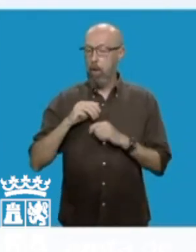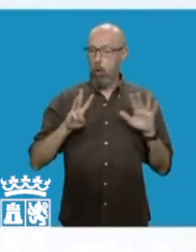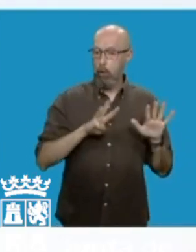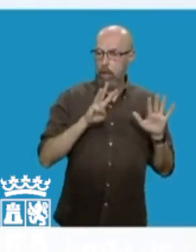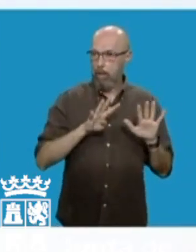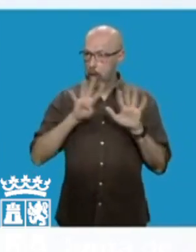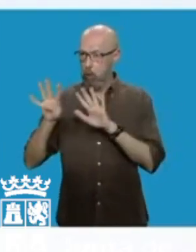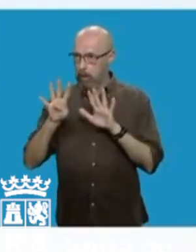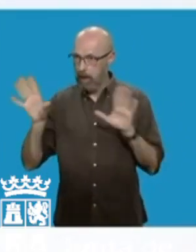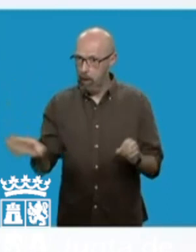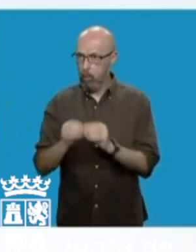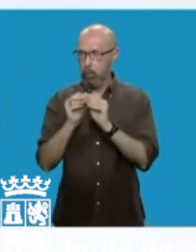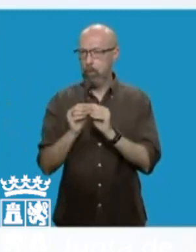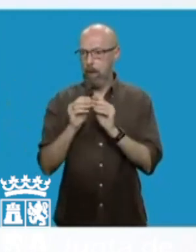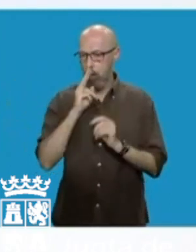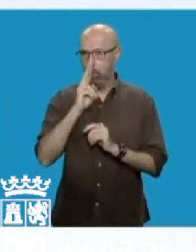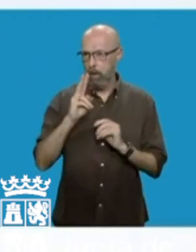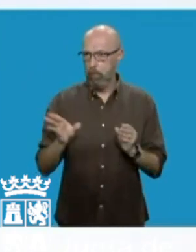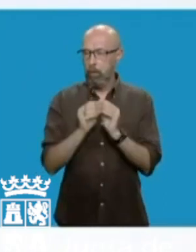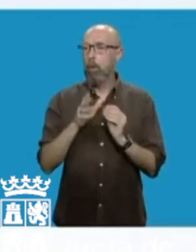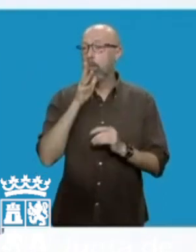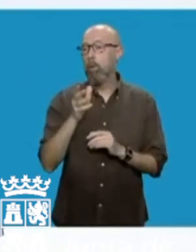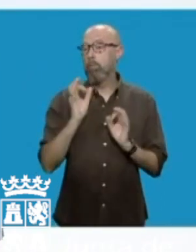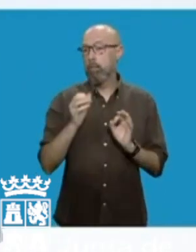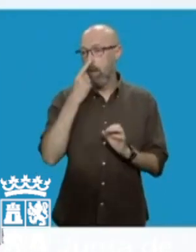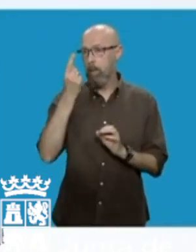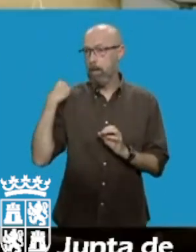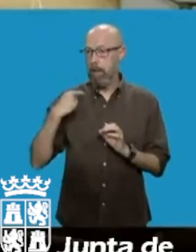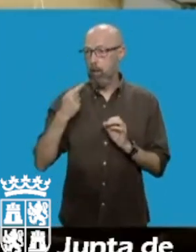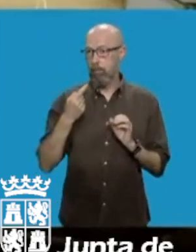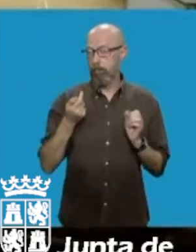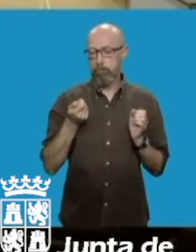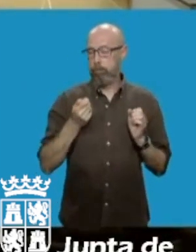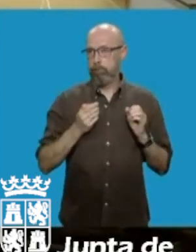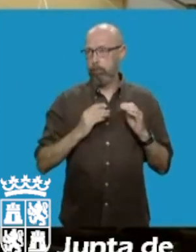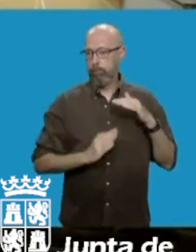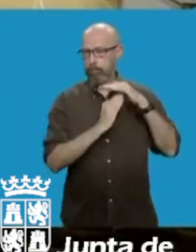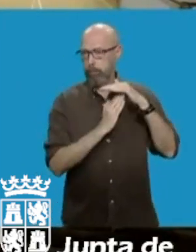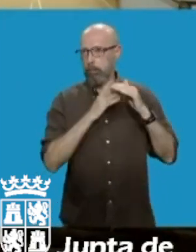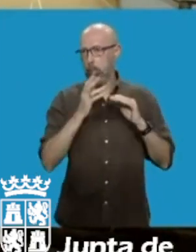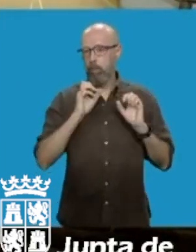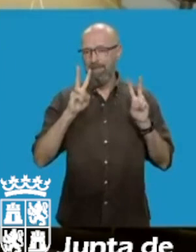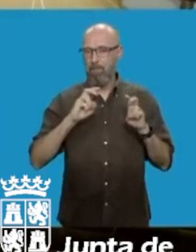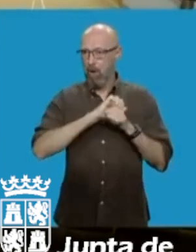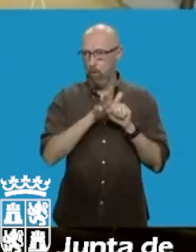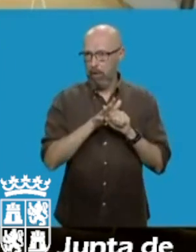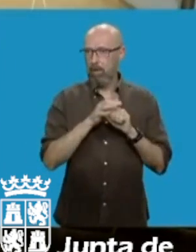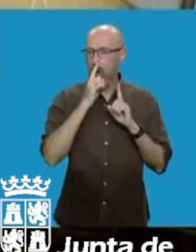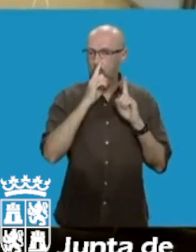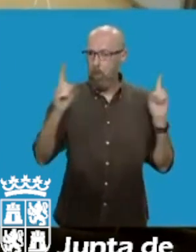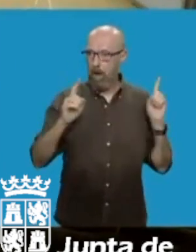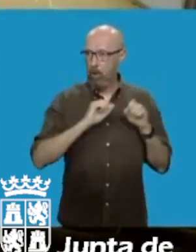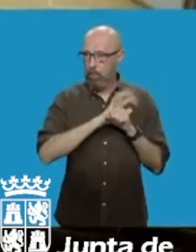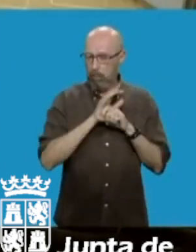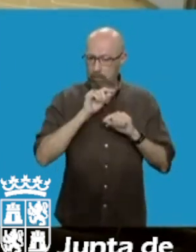entregan de forma conjunta al no haberse podido celebrar la gala del año pasado debido al COVID-19. Tras más de un año de pandemia, hemos